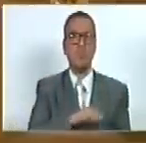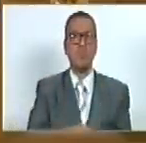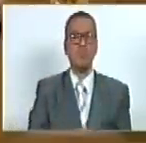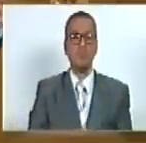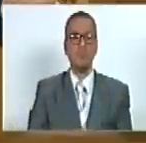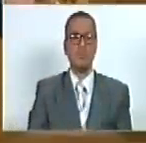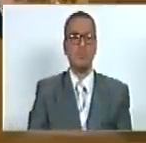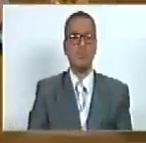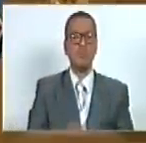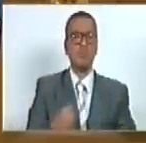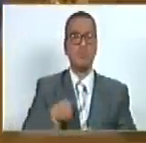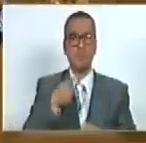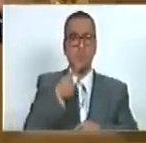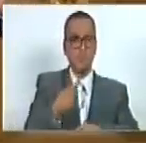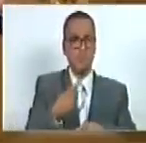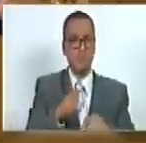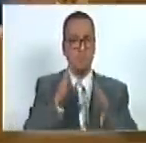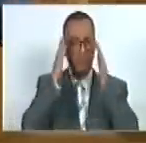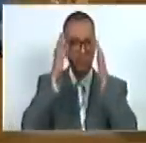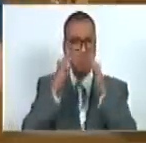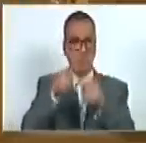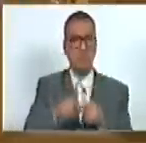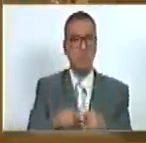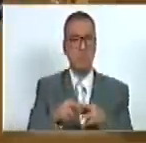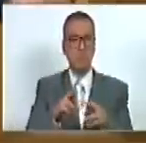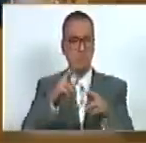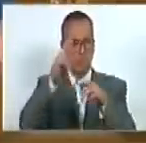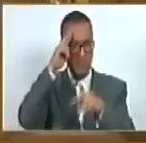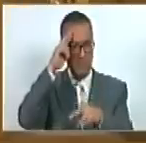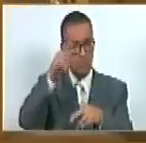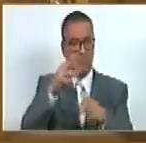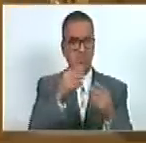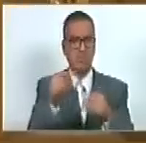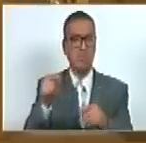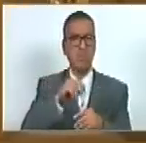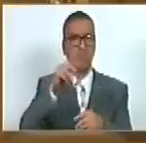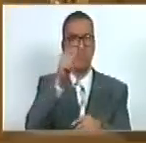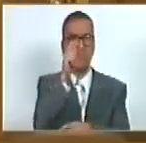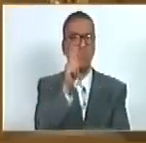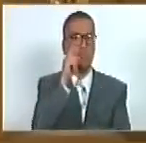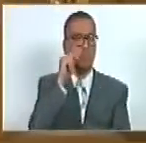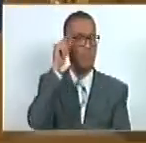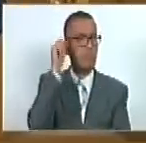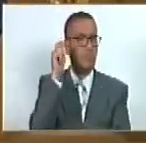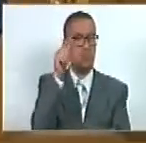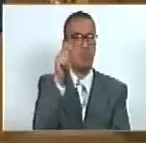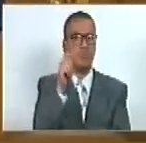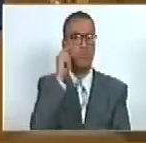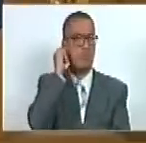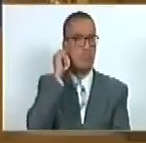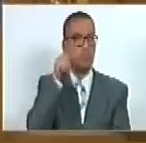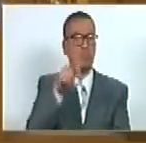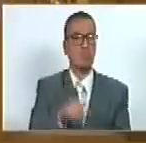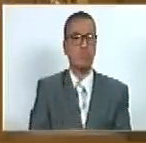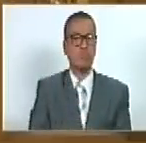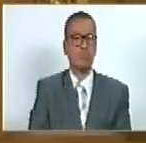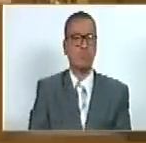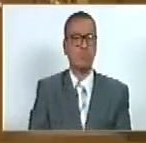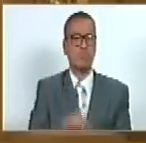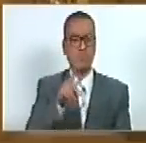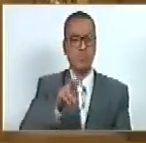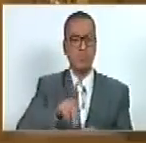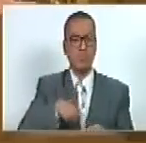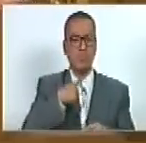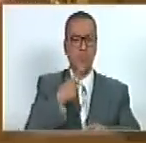Mi sugerencia, respetuosamente, presidente, diputadas, diputados, es que ese